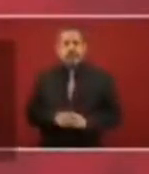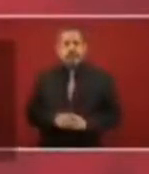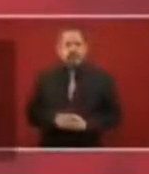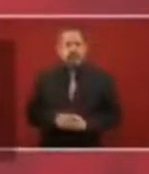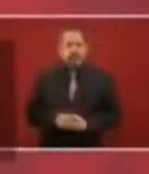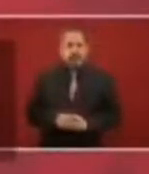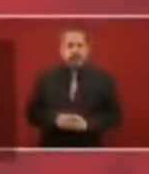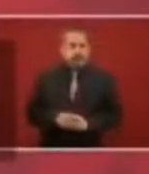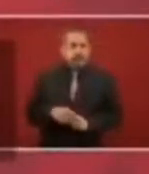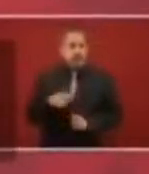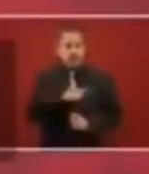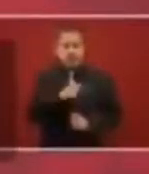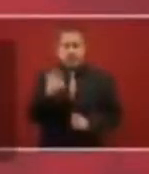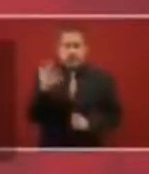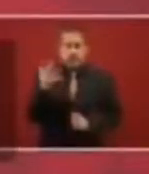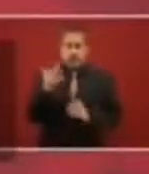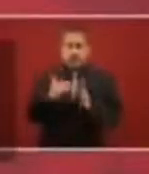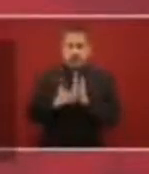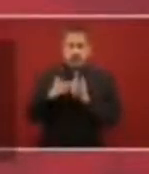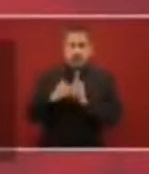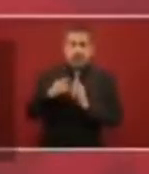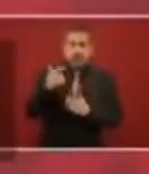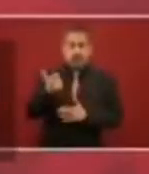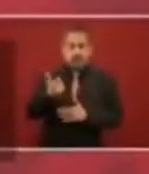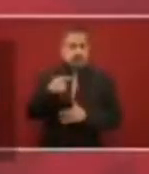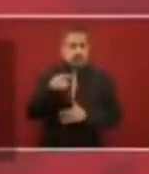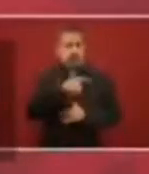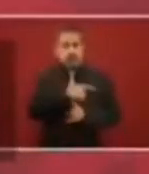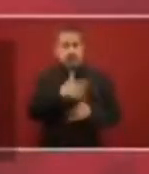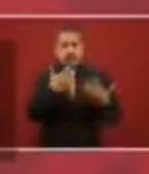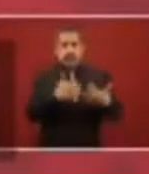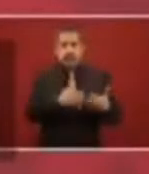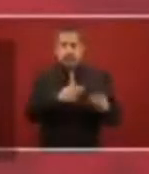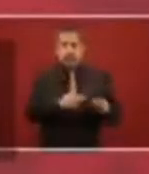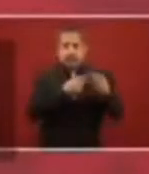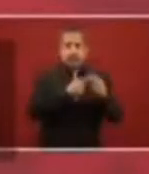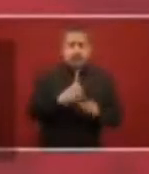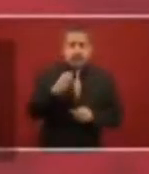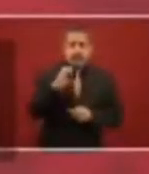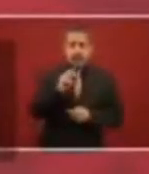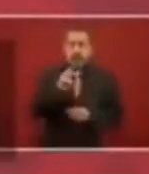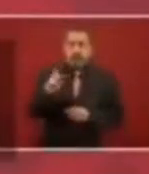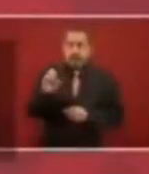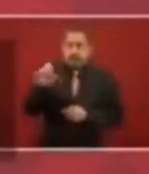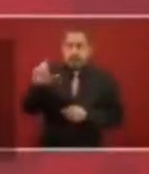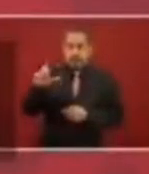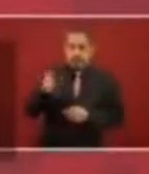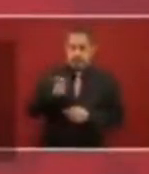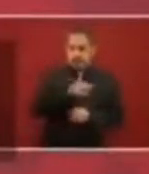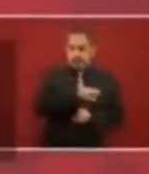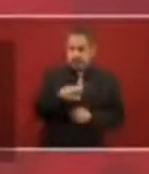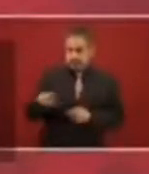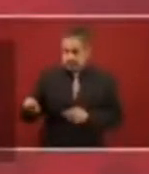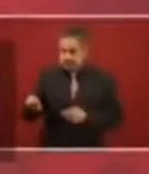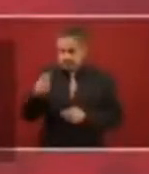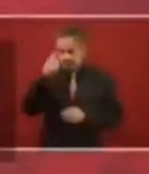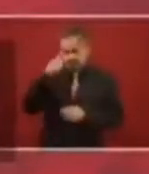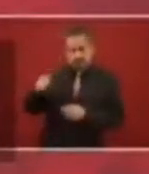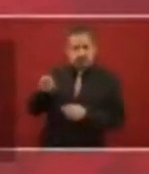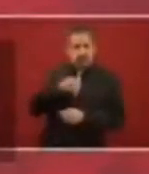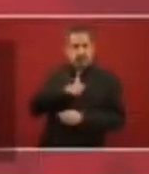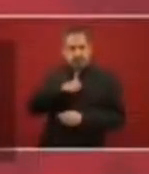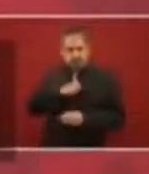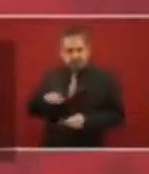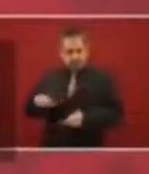entregó 50 millones de pesos la empresa copes para la salud